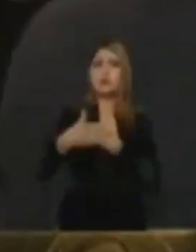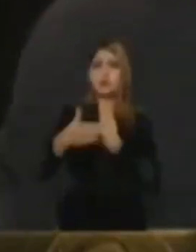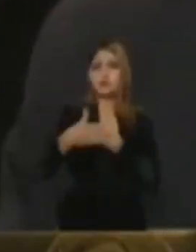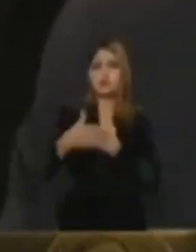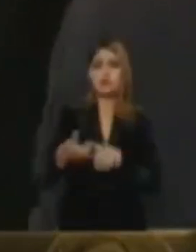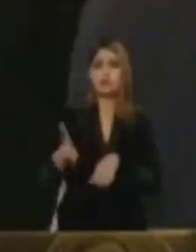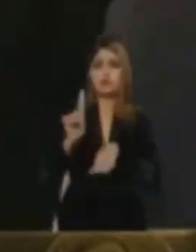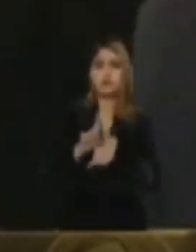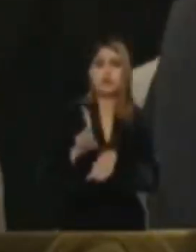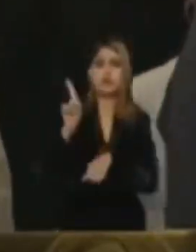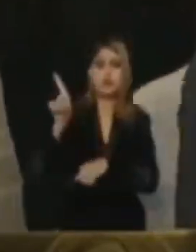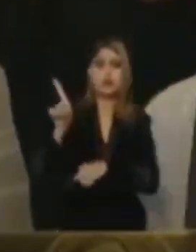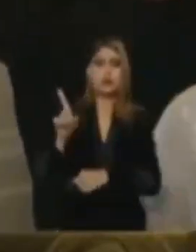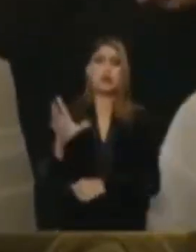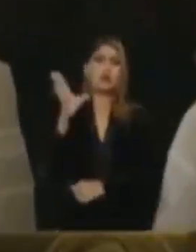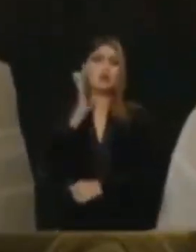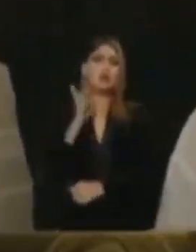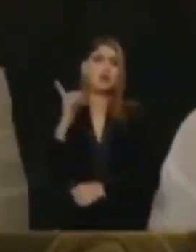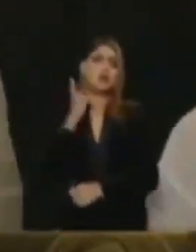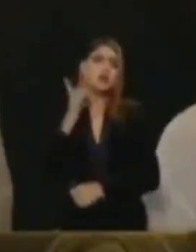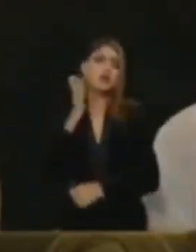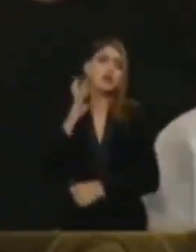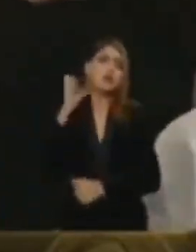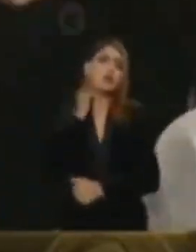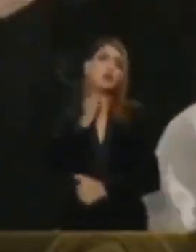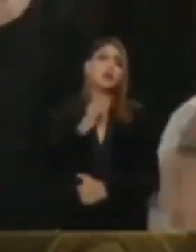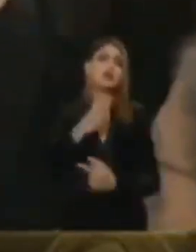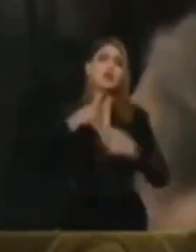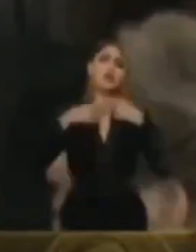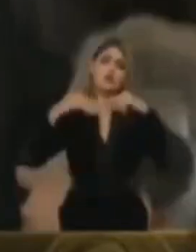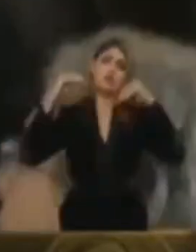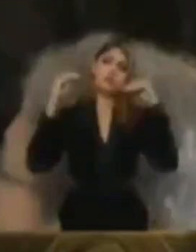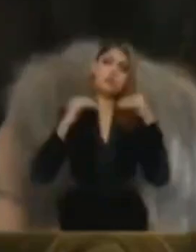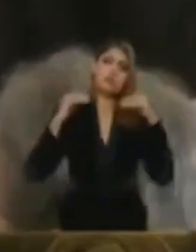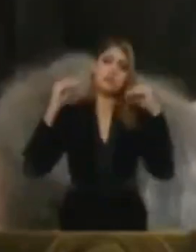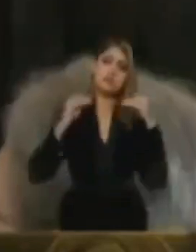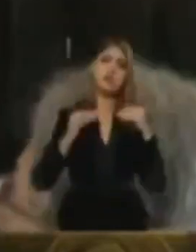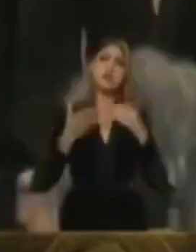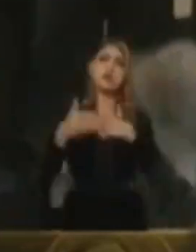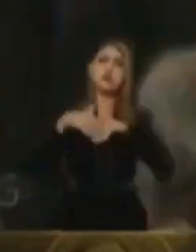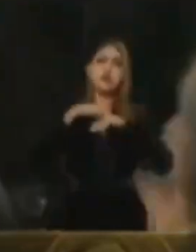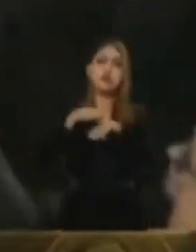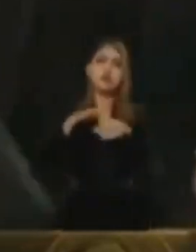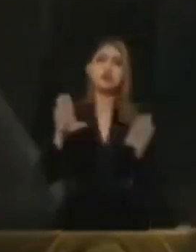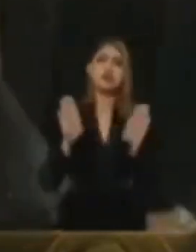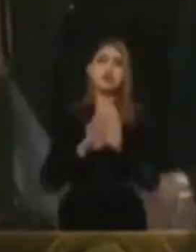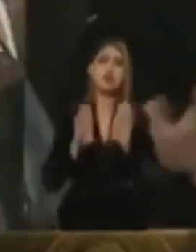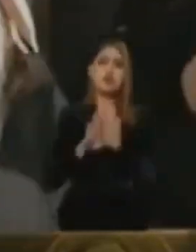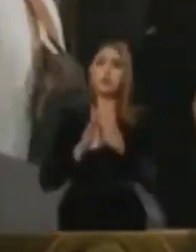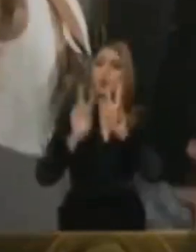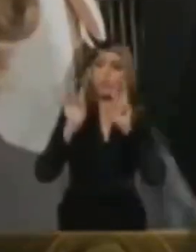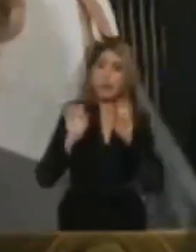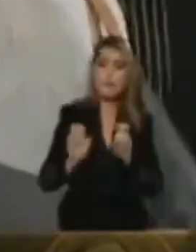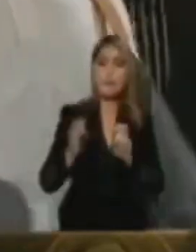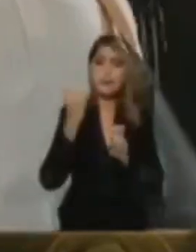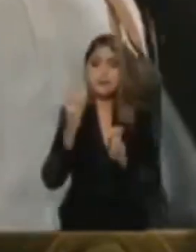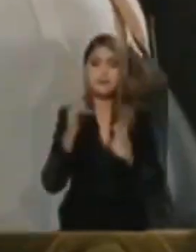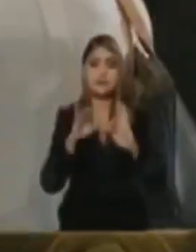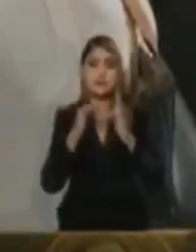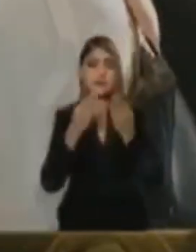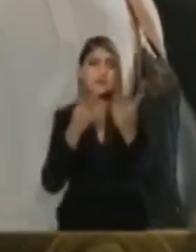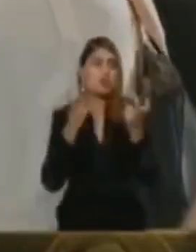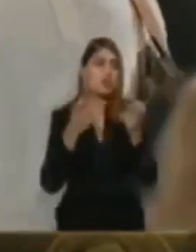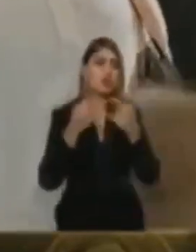próximos días en el Congreso de nuestro país, el debate que se da en torno a figuras, a temas, a